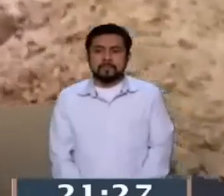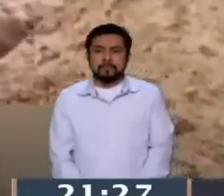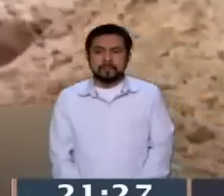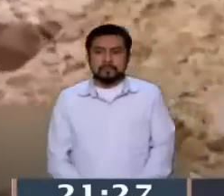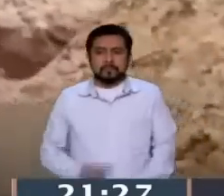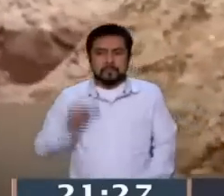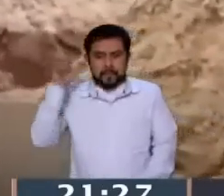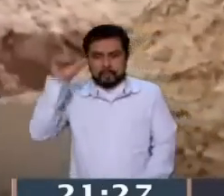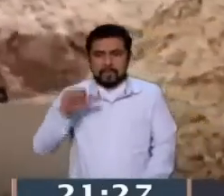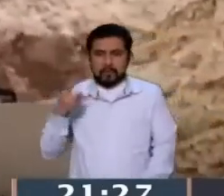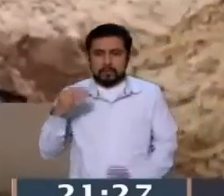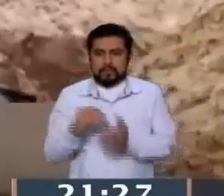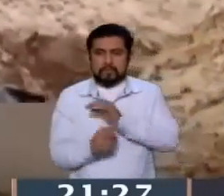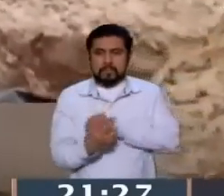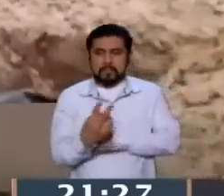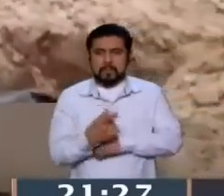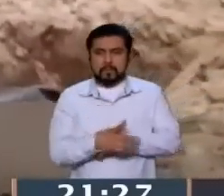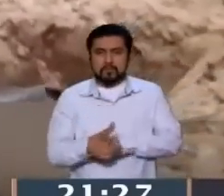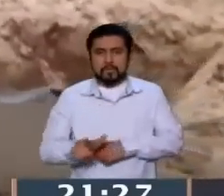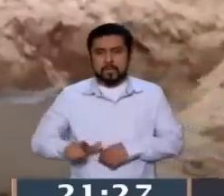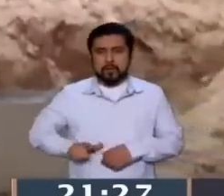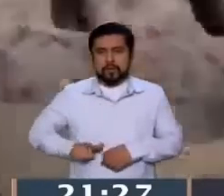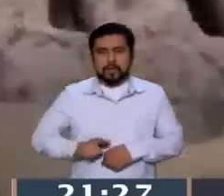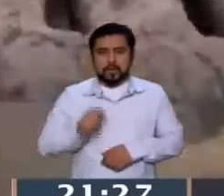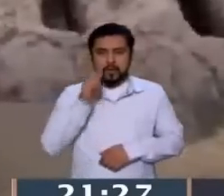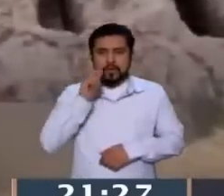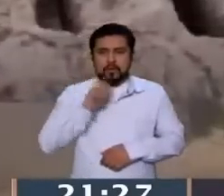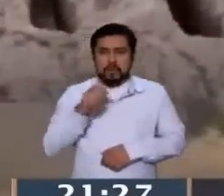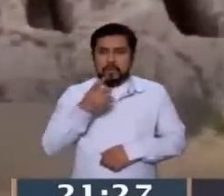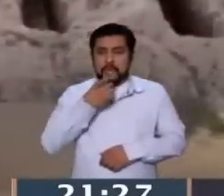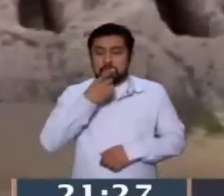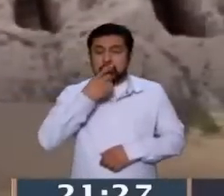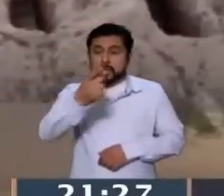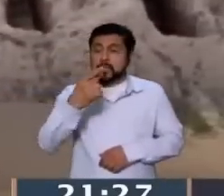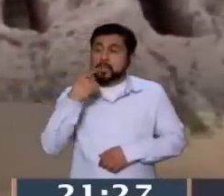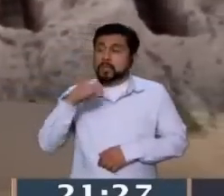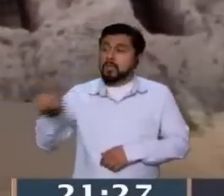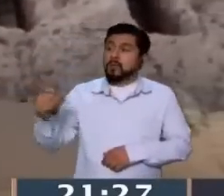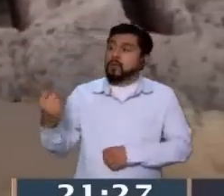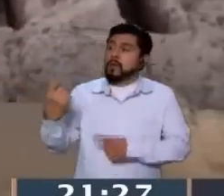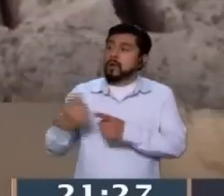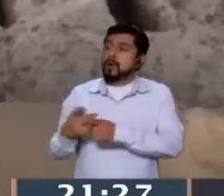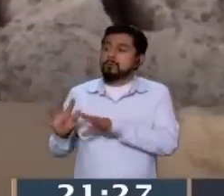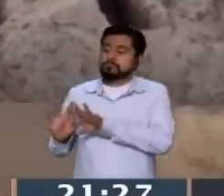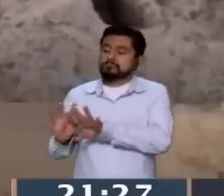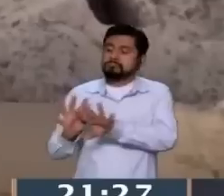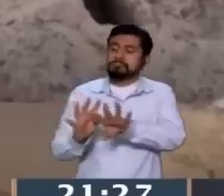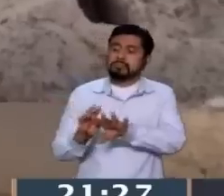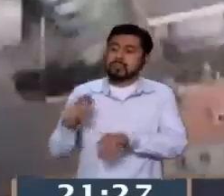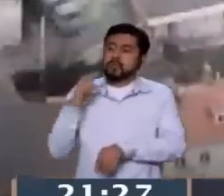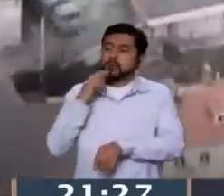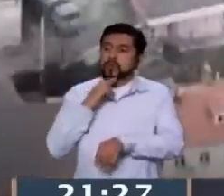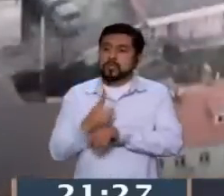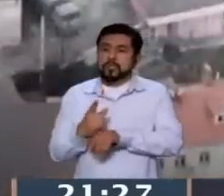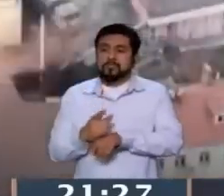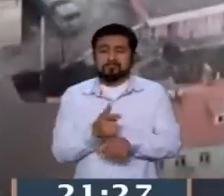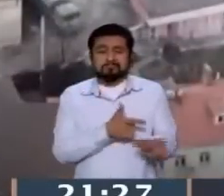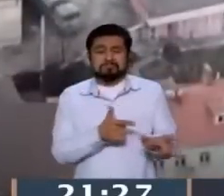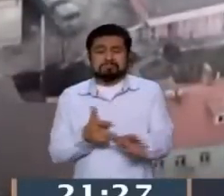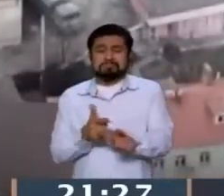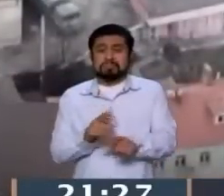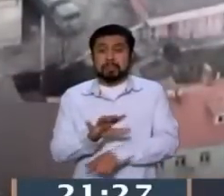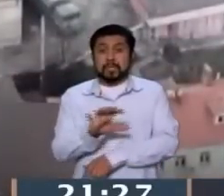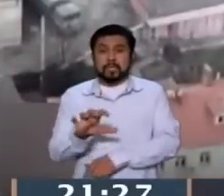en abril de 2022 el gobierno ucraniano denunció que tropas rusas ya habían ocasionado la muerte de casi